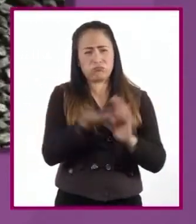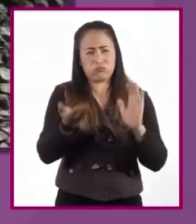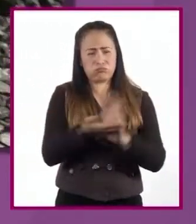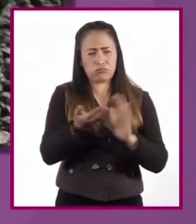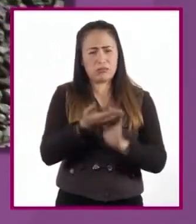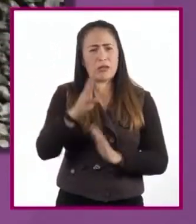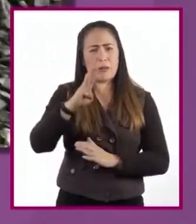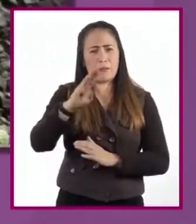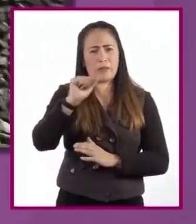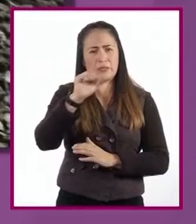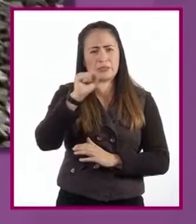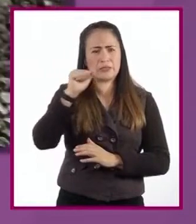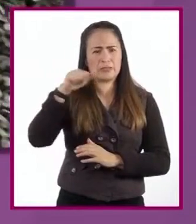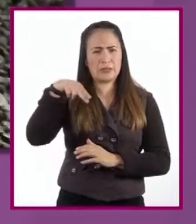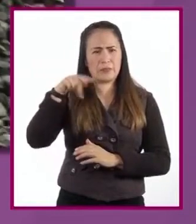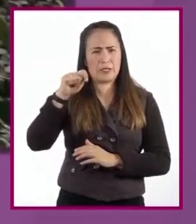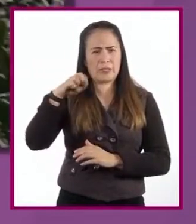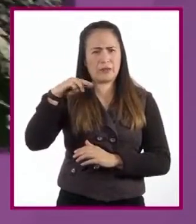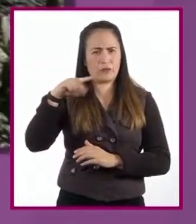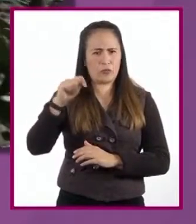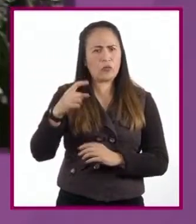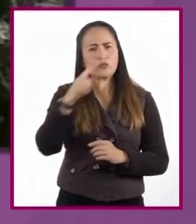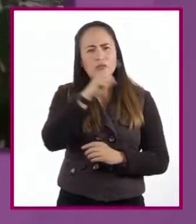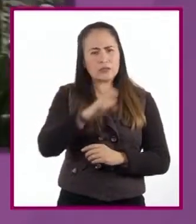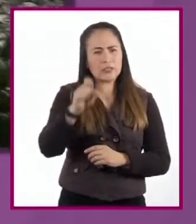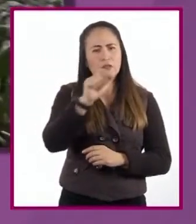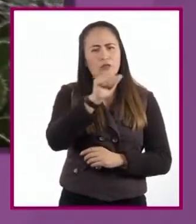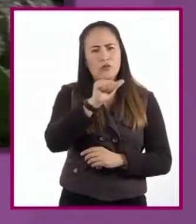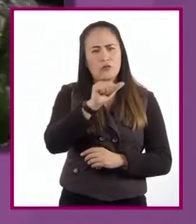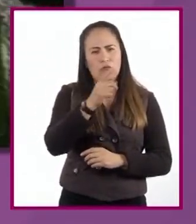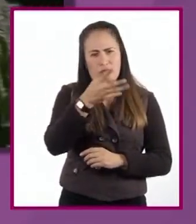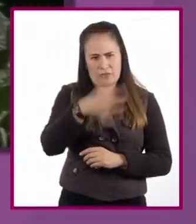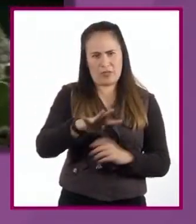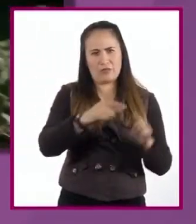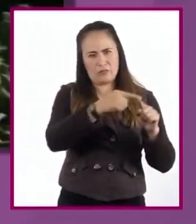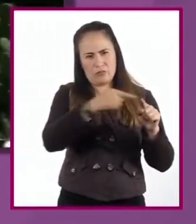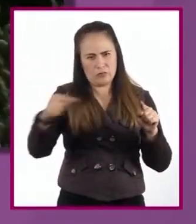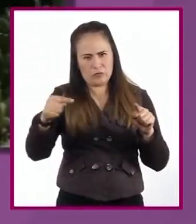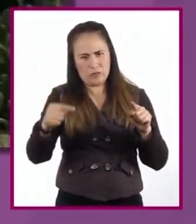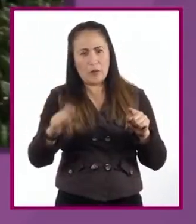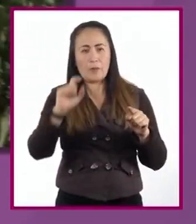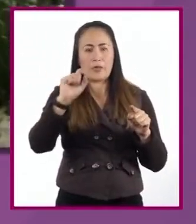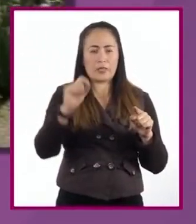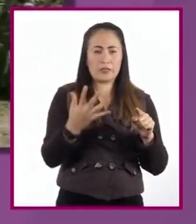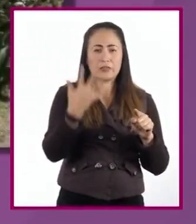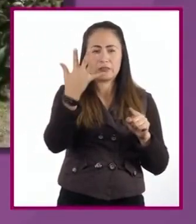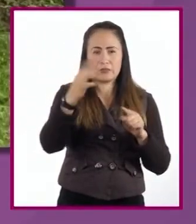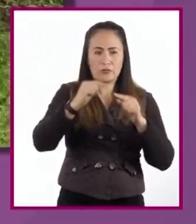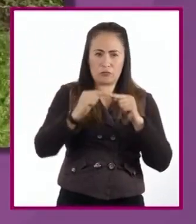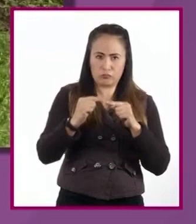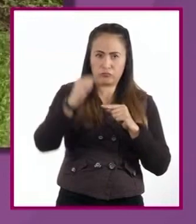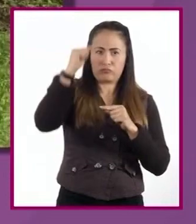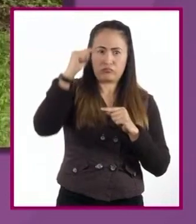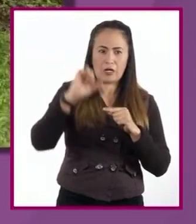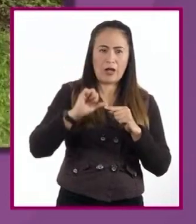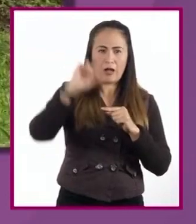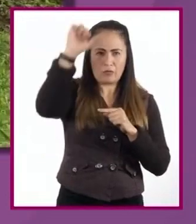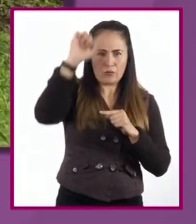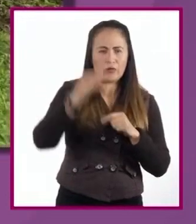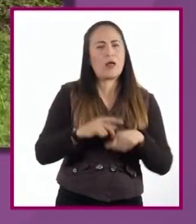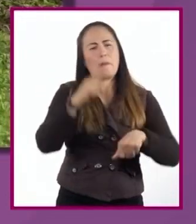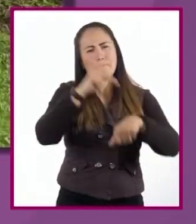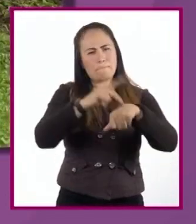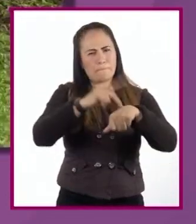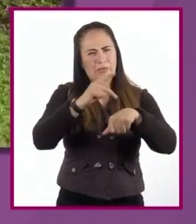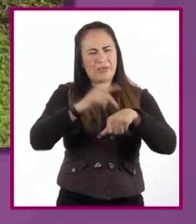de 110 metros de diámetro y 25 de altura, la primera gran estructura de piedra de Mesoamérica, hecha con bloques de